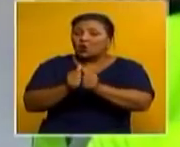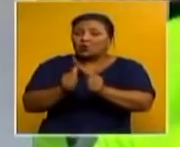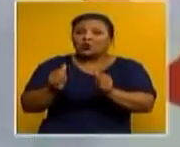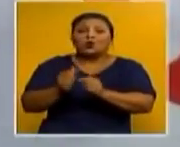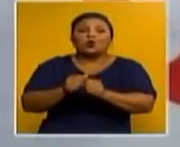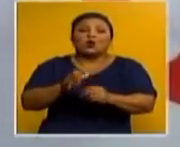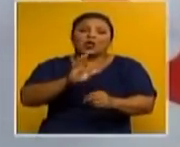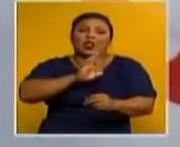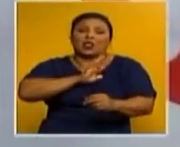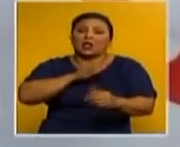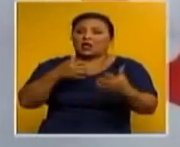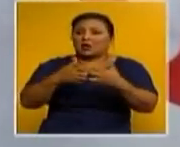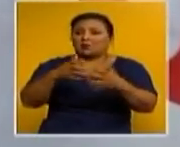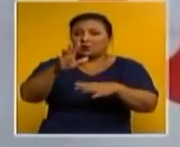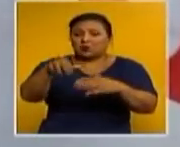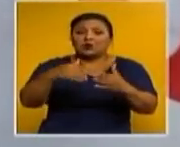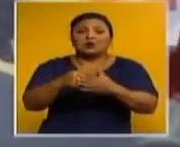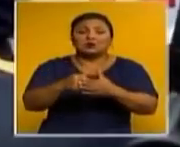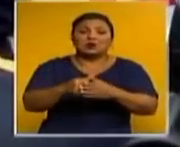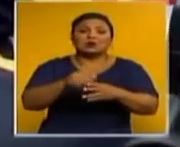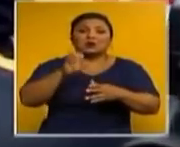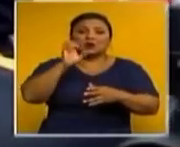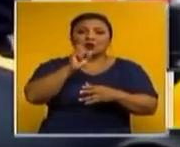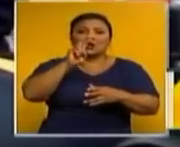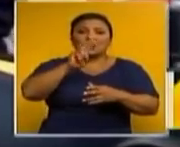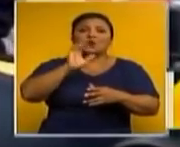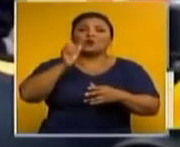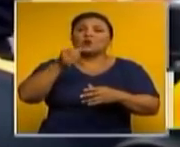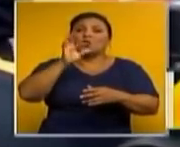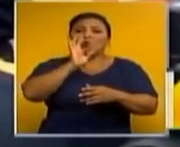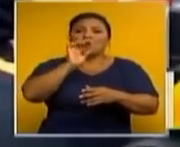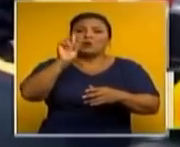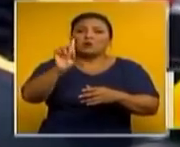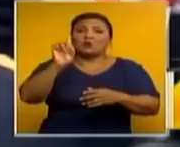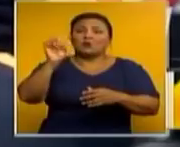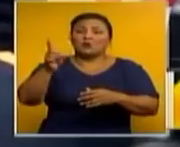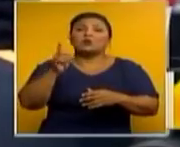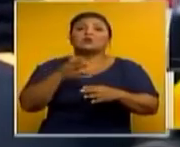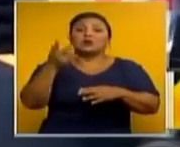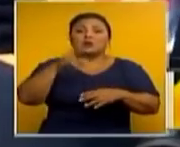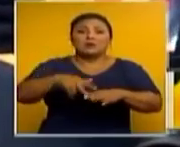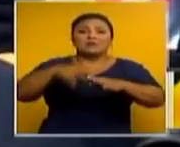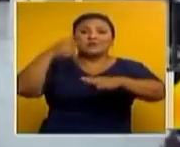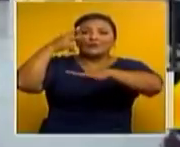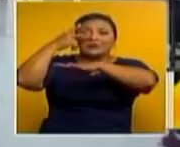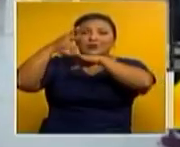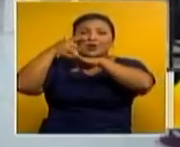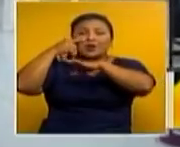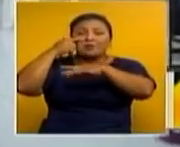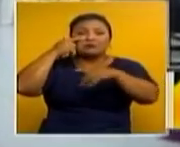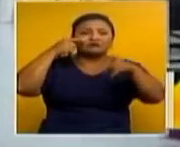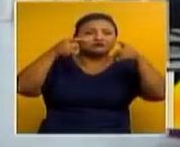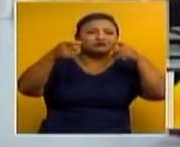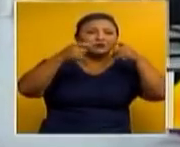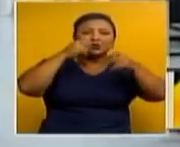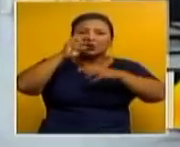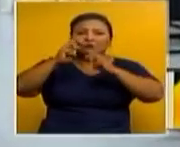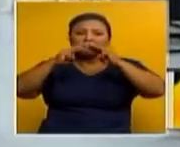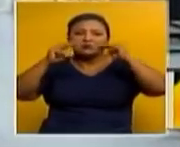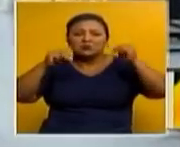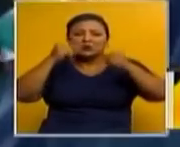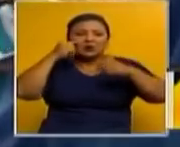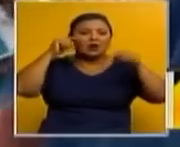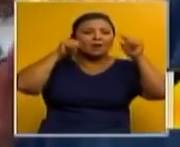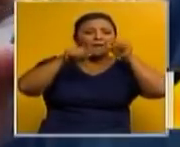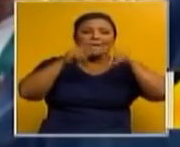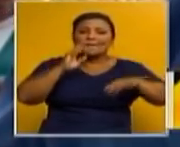del CNE. Por su parte, el EQ911 dispuso la instalación de cámaras para el monitoreo del material